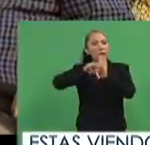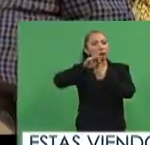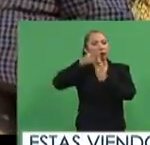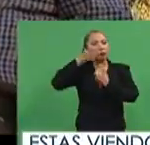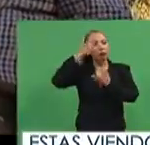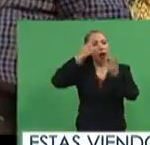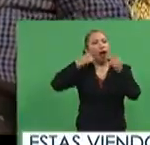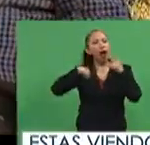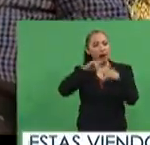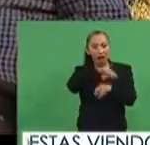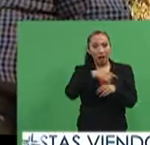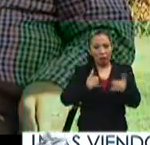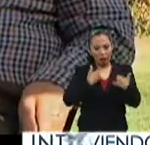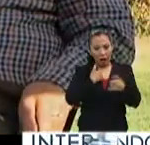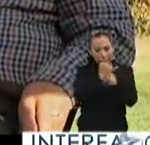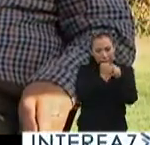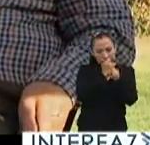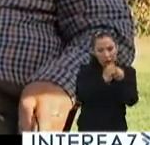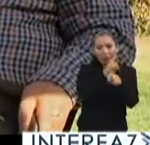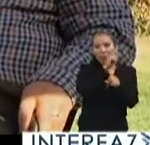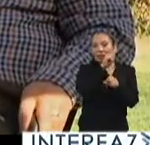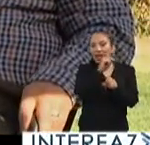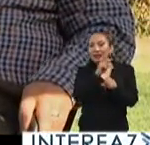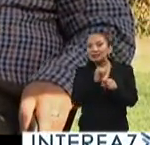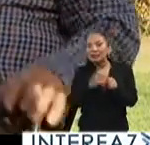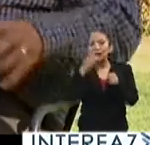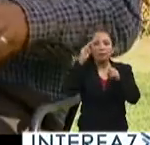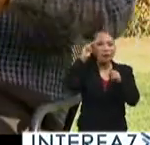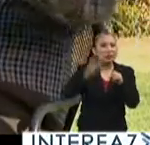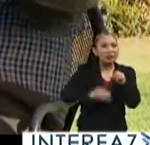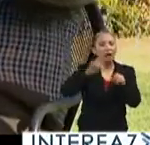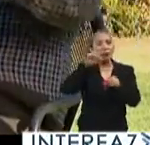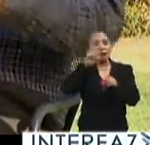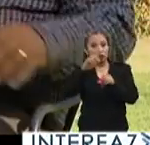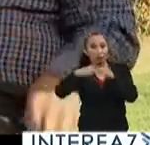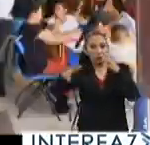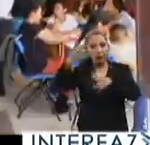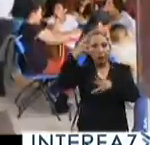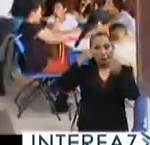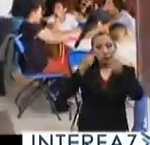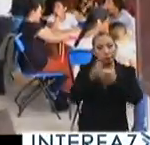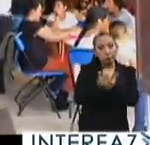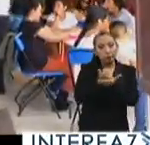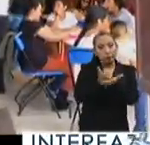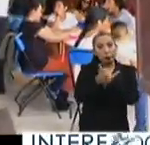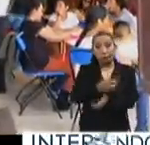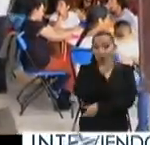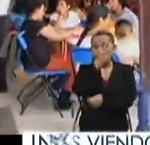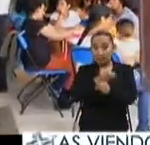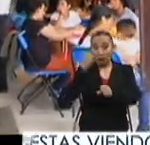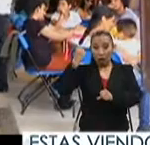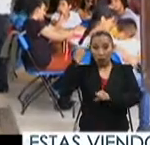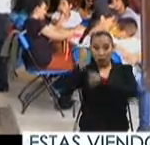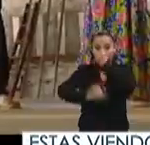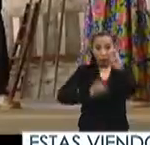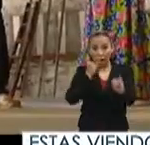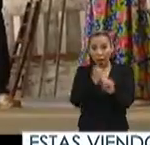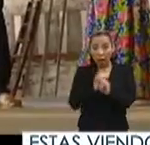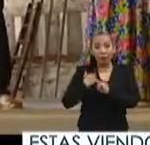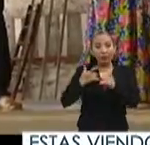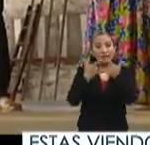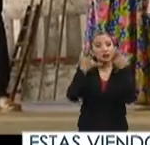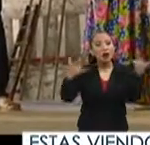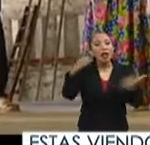Son jóvenes que están haciendo tesis de licenciatura, maestría y doctorado. Entonces es formativo. El tercer Congreso Internacional